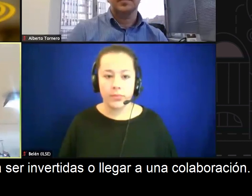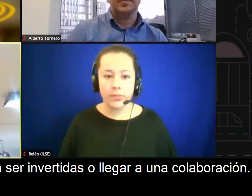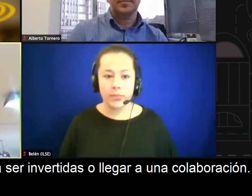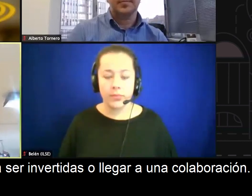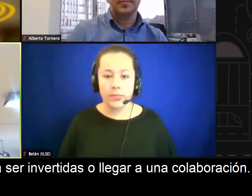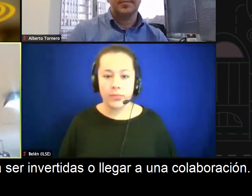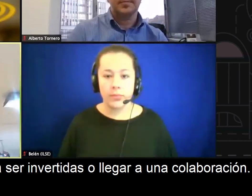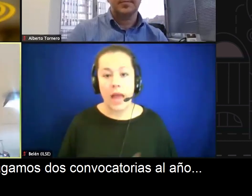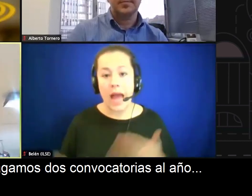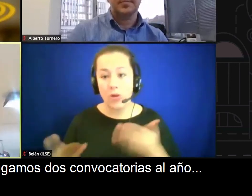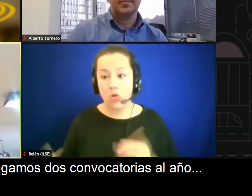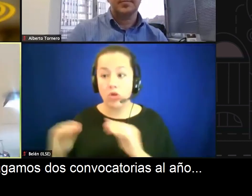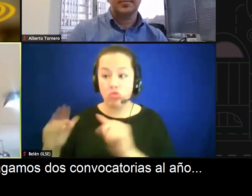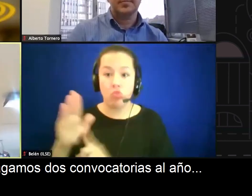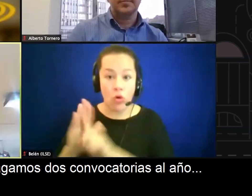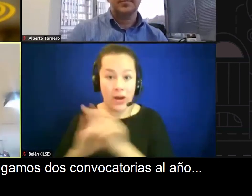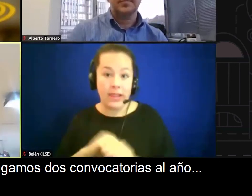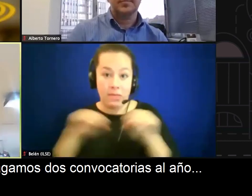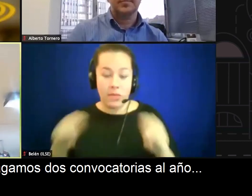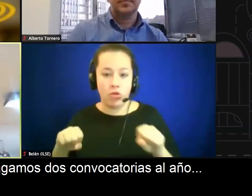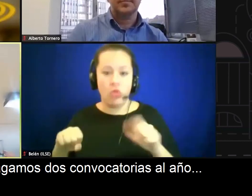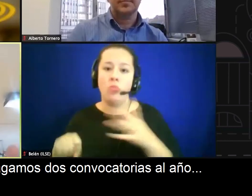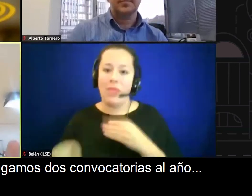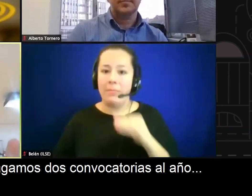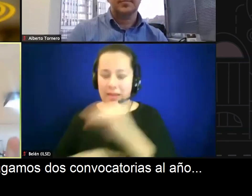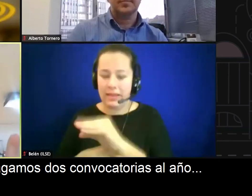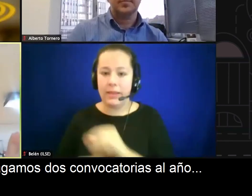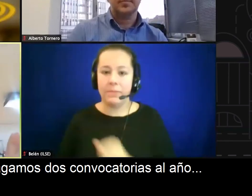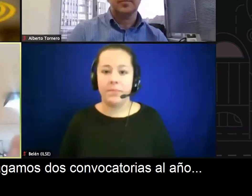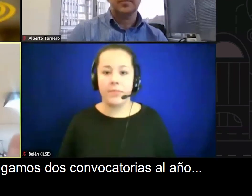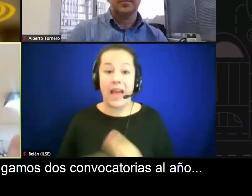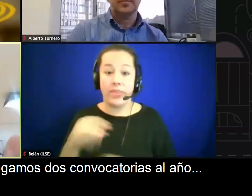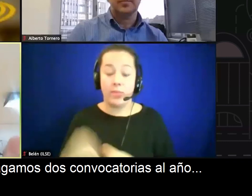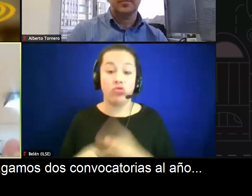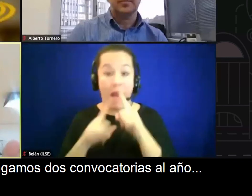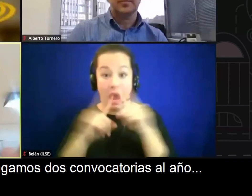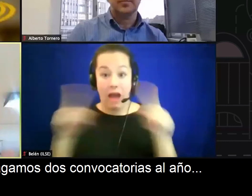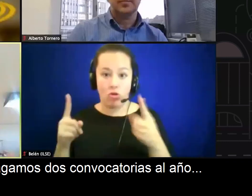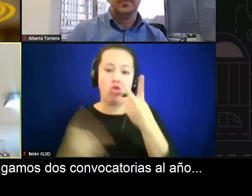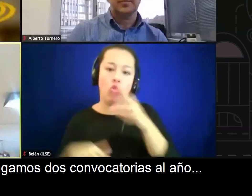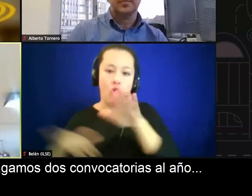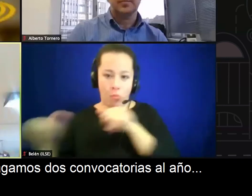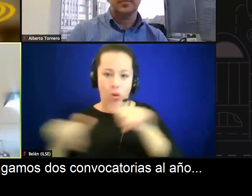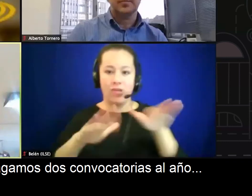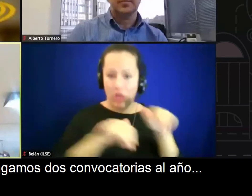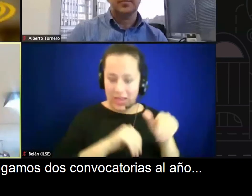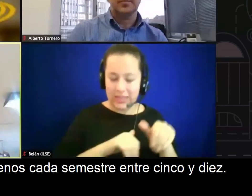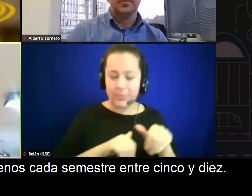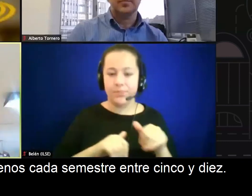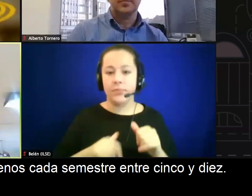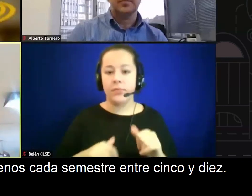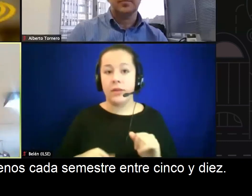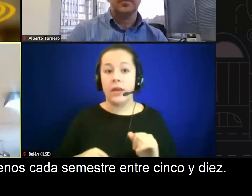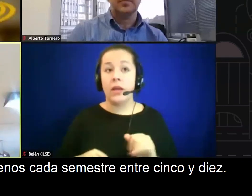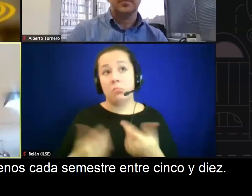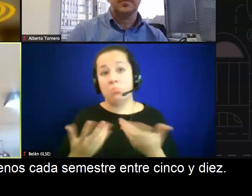invertidas o llegar a una colaboración. De forma que contactamos 2 convocatorias al año y de estas 500 vamos haciendo un funnel hasta que llegamos a acelerar más o menos por cada